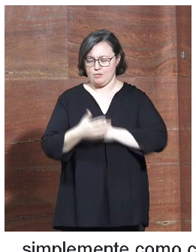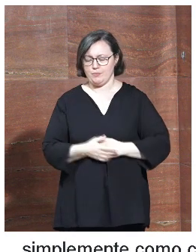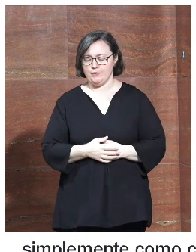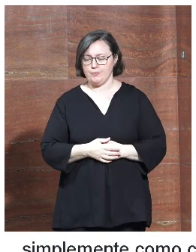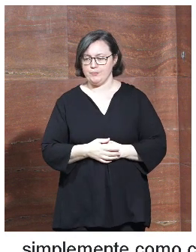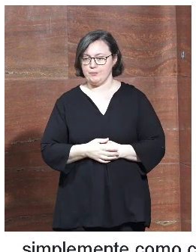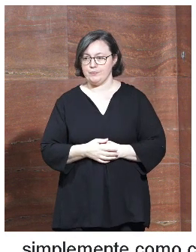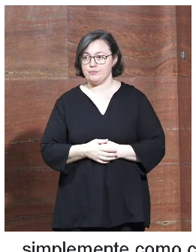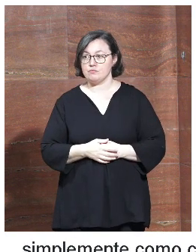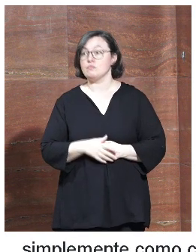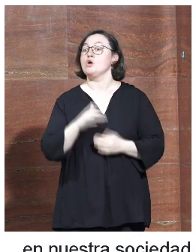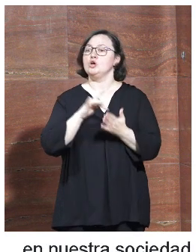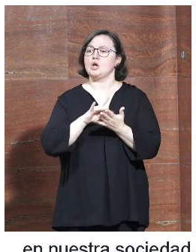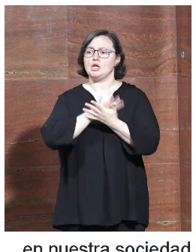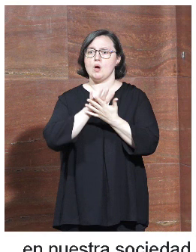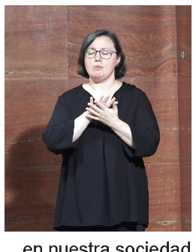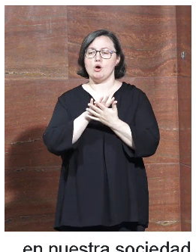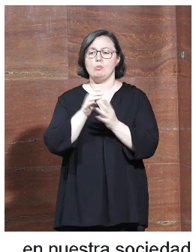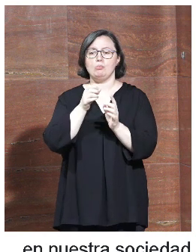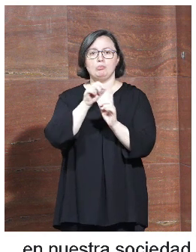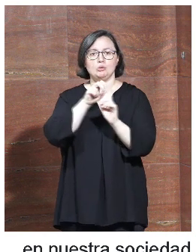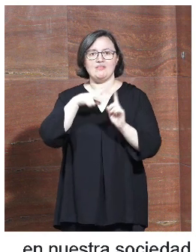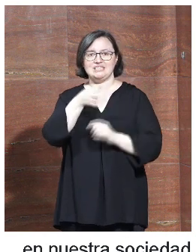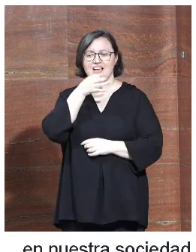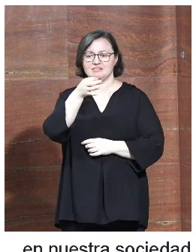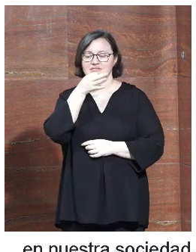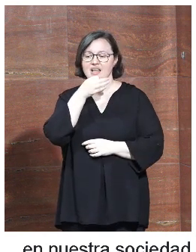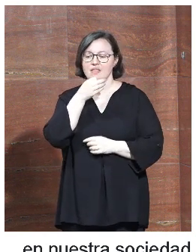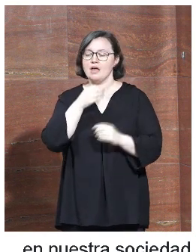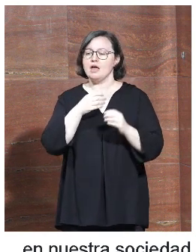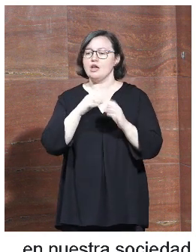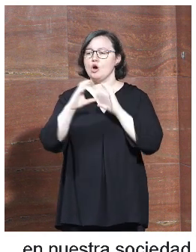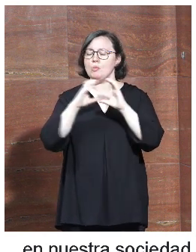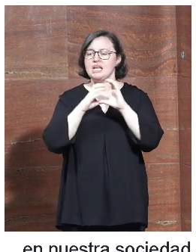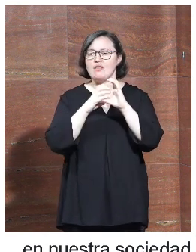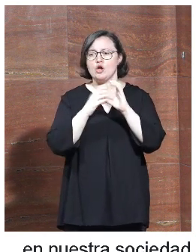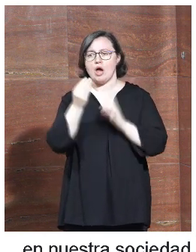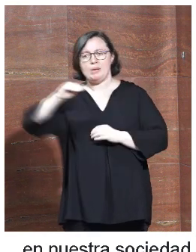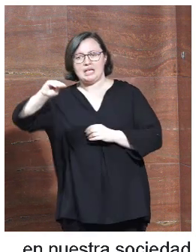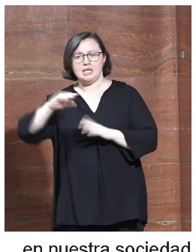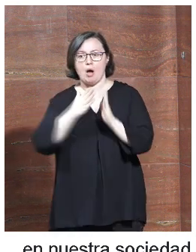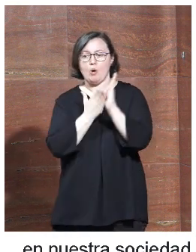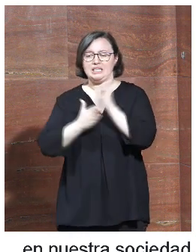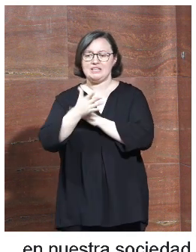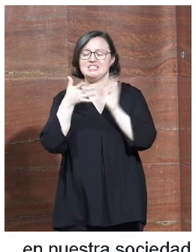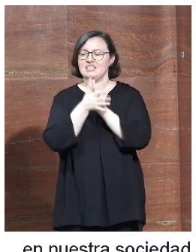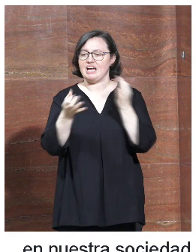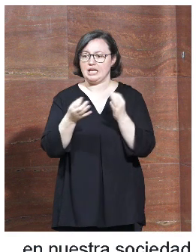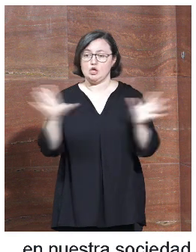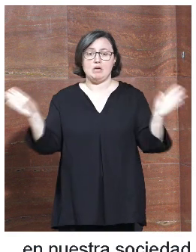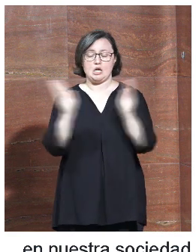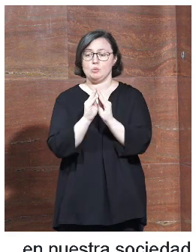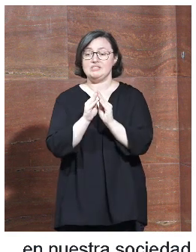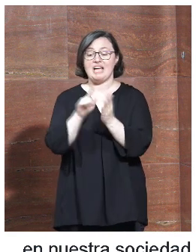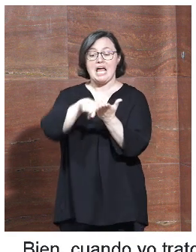Bien, cuando yo trato divulgativamente de definir la comunicación aumentativa y alternativa, sencillamente ya he optado por definirla como